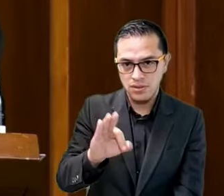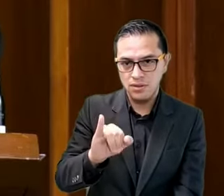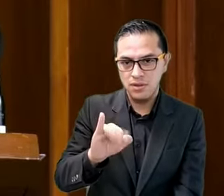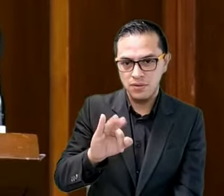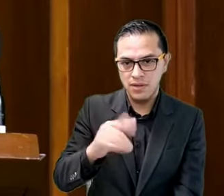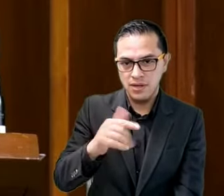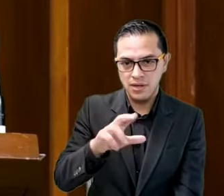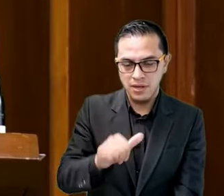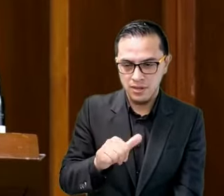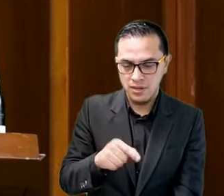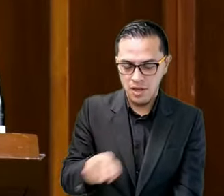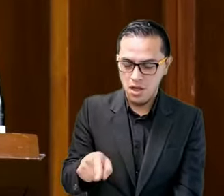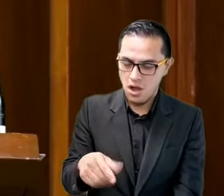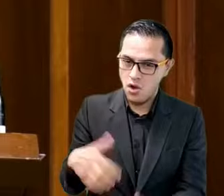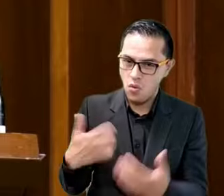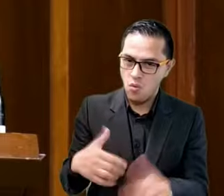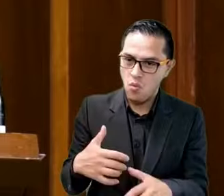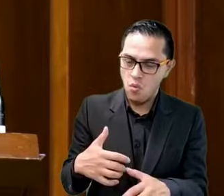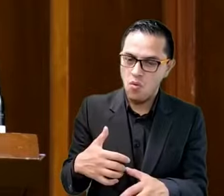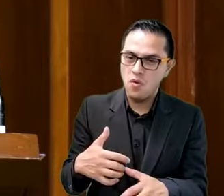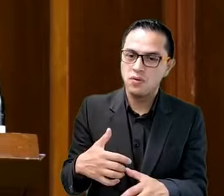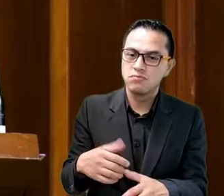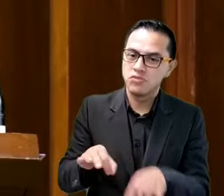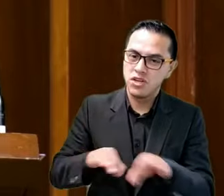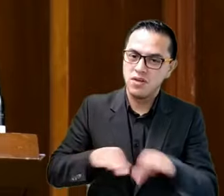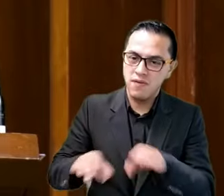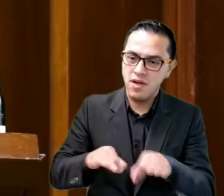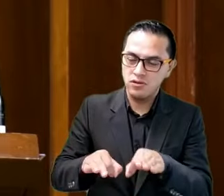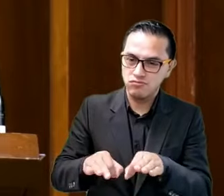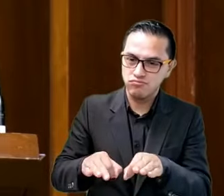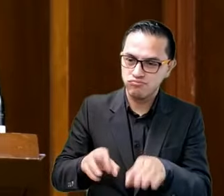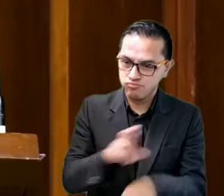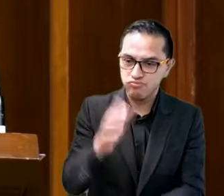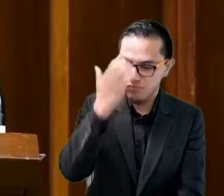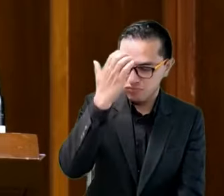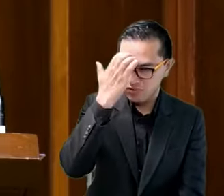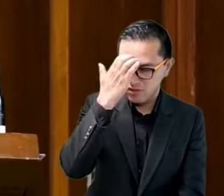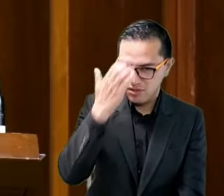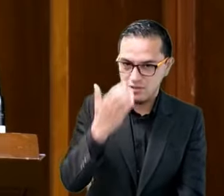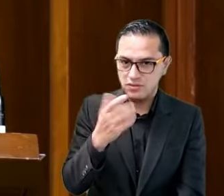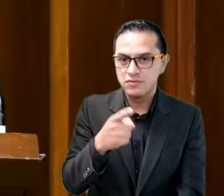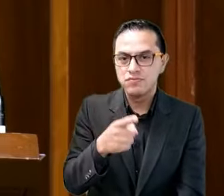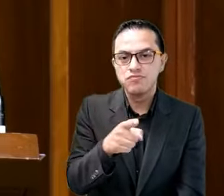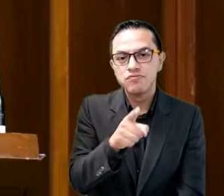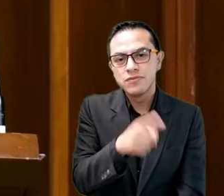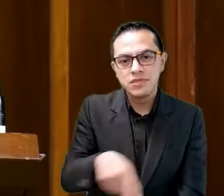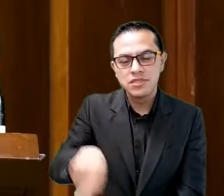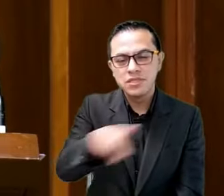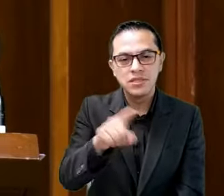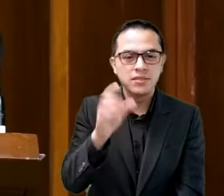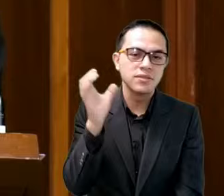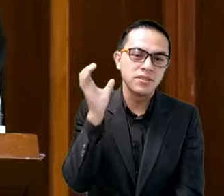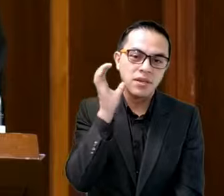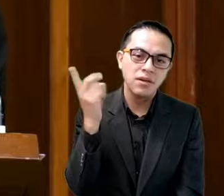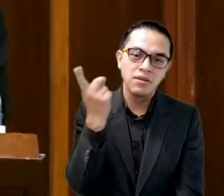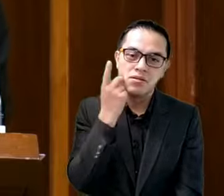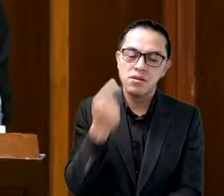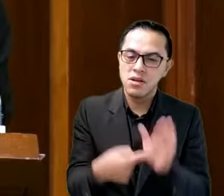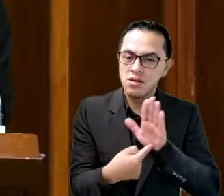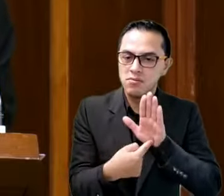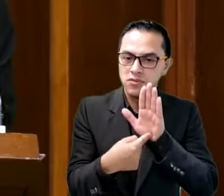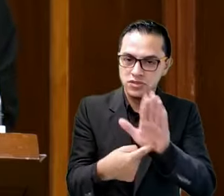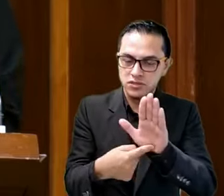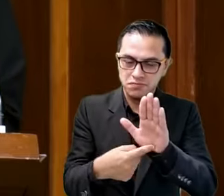a nombre de nuestro grupo parlamentario se pone a consideración de esta 6 segunda